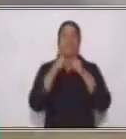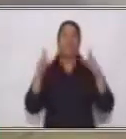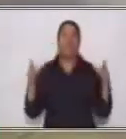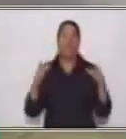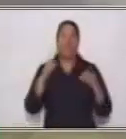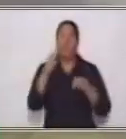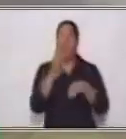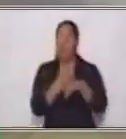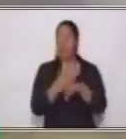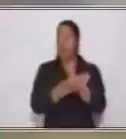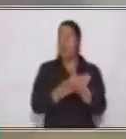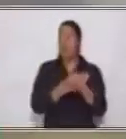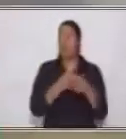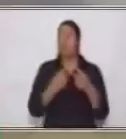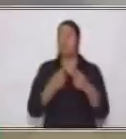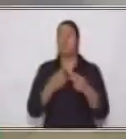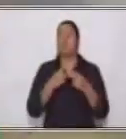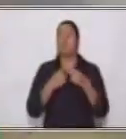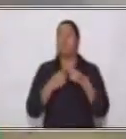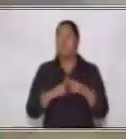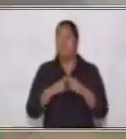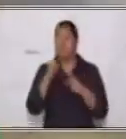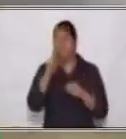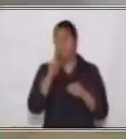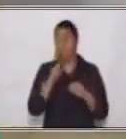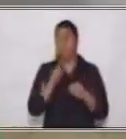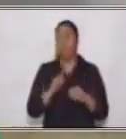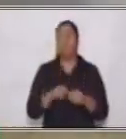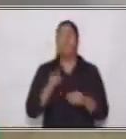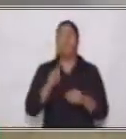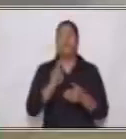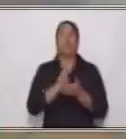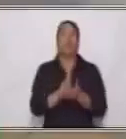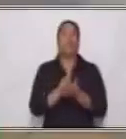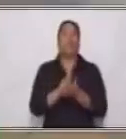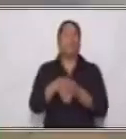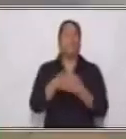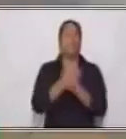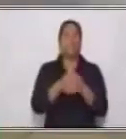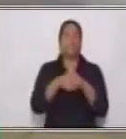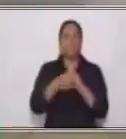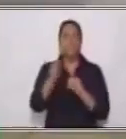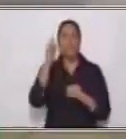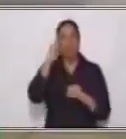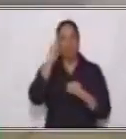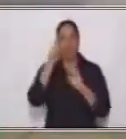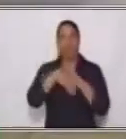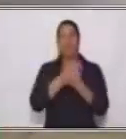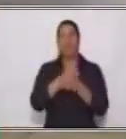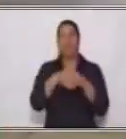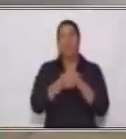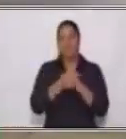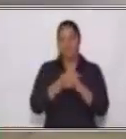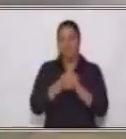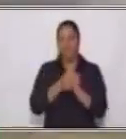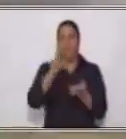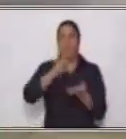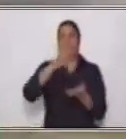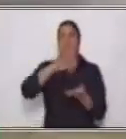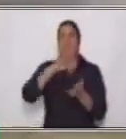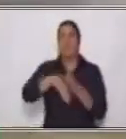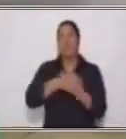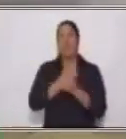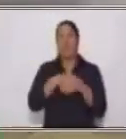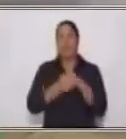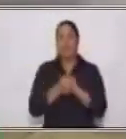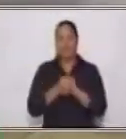antes de comenzar, te recuerdo que laves constantemente tus manos o bien las desinfectes con gel antibacterial.